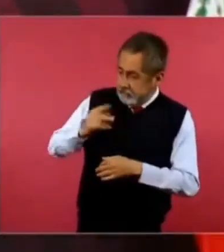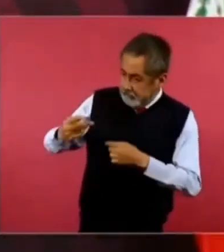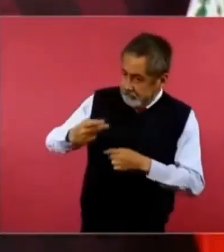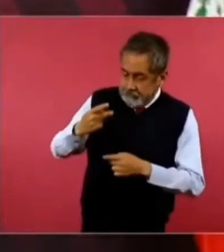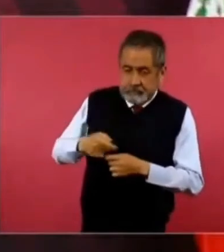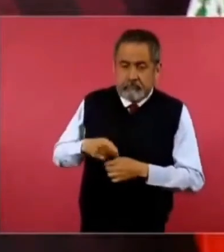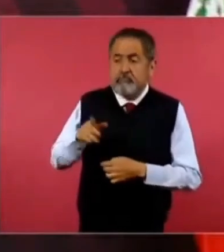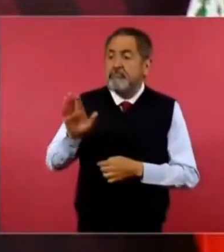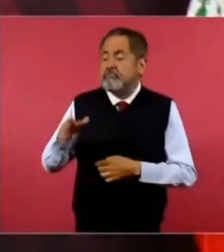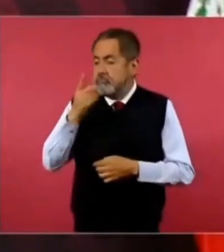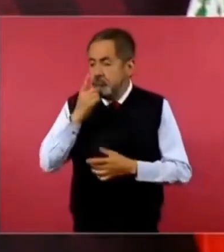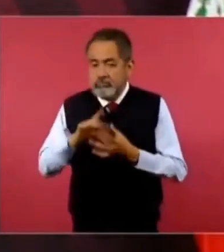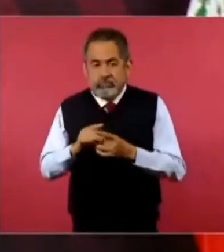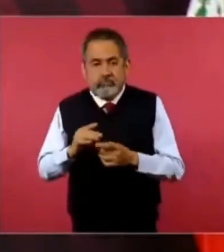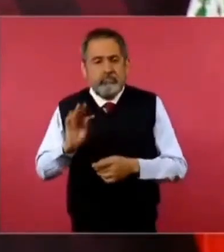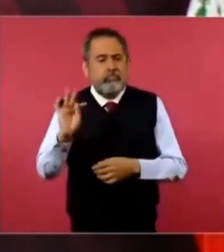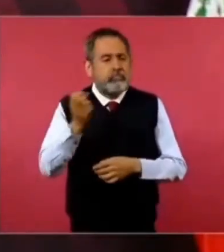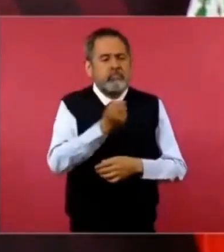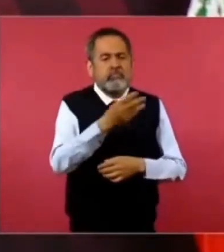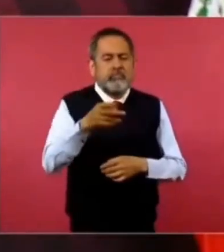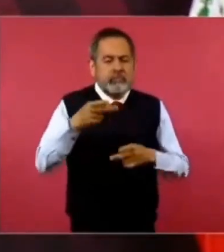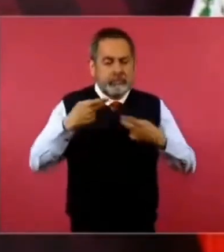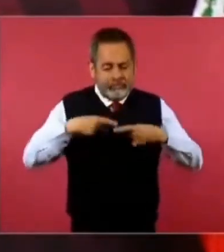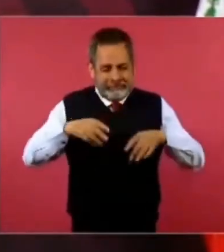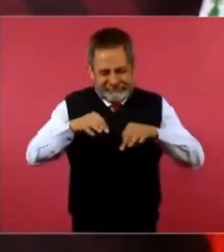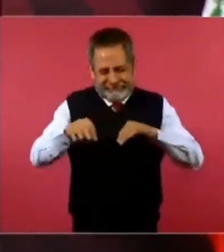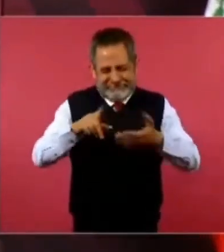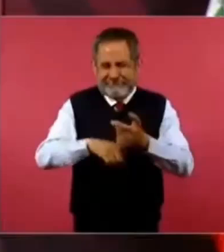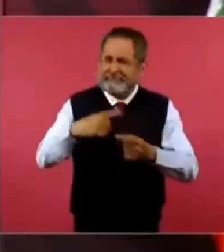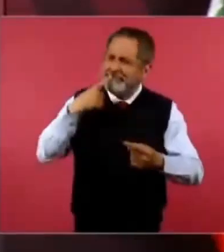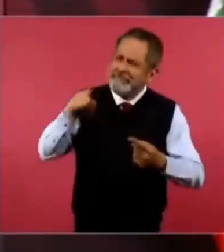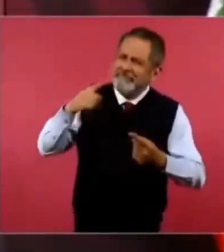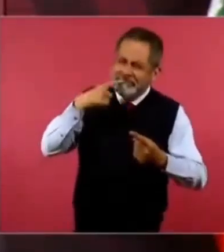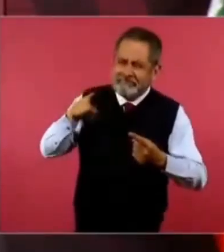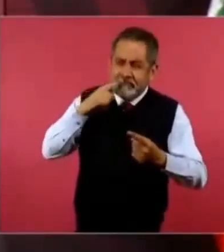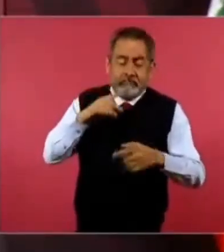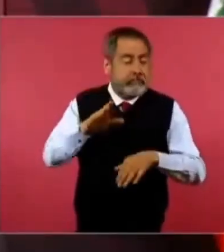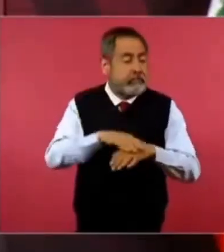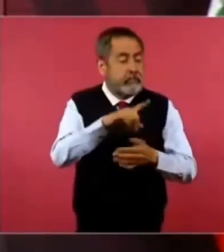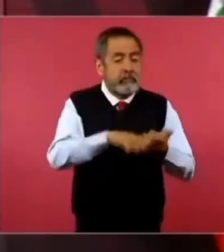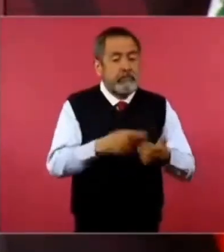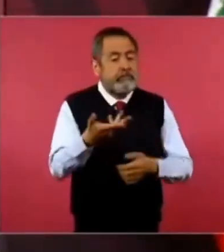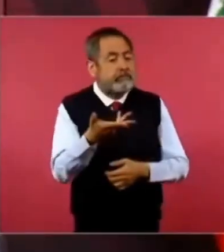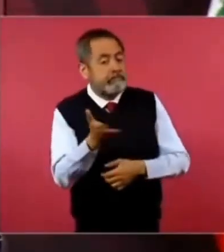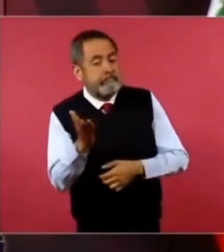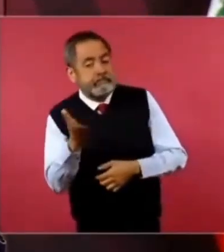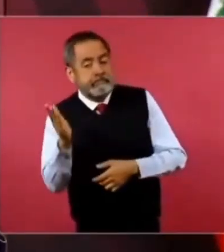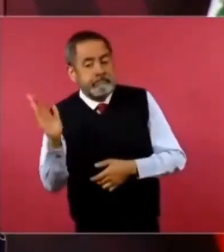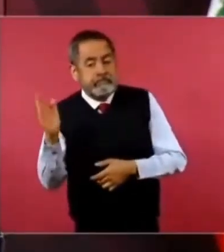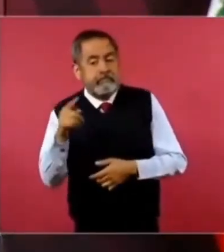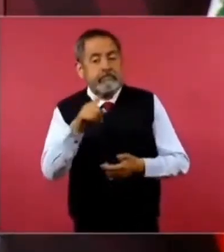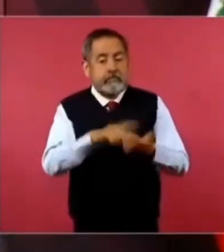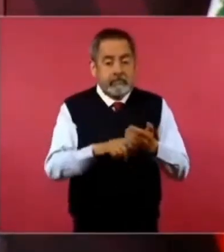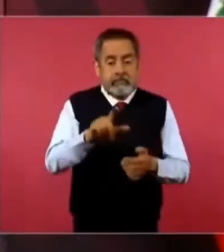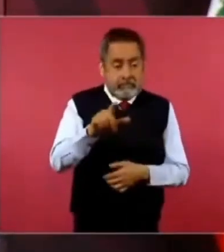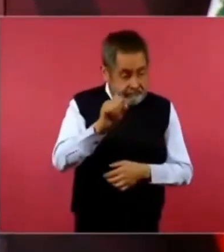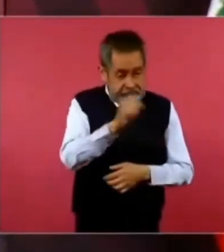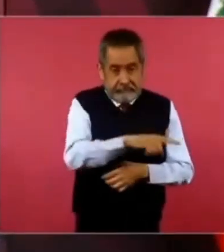que están unos trabajadores quejándose porque los están despidiendo de